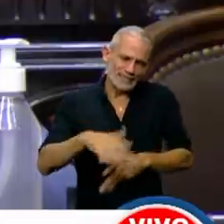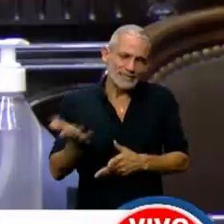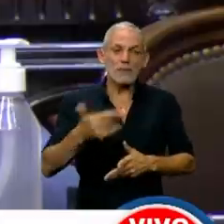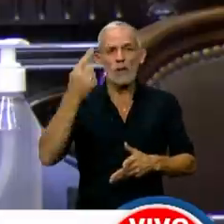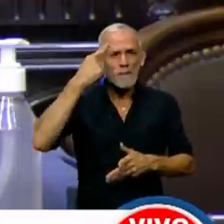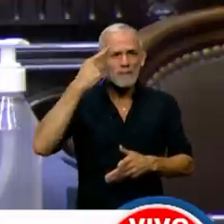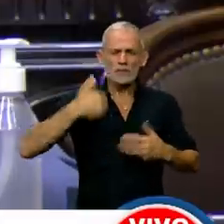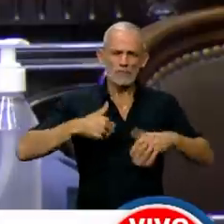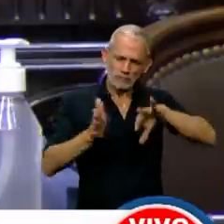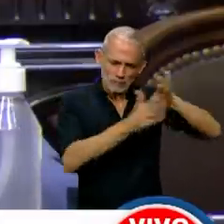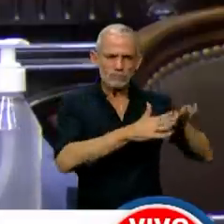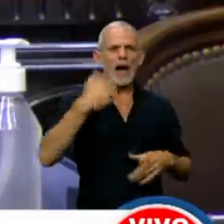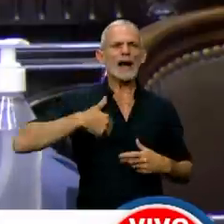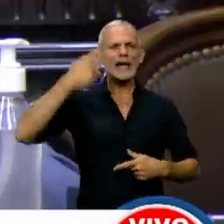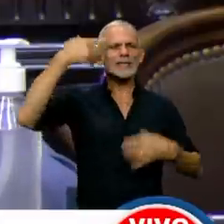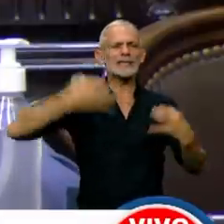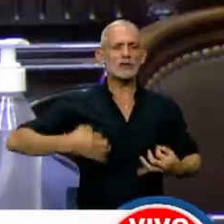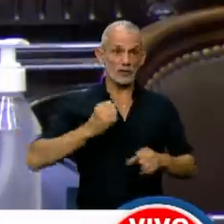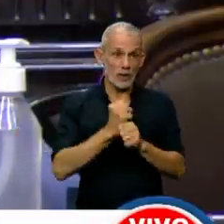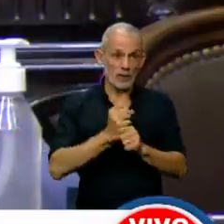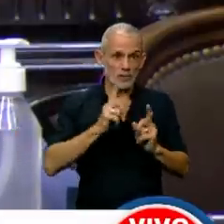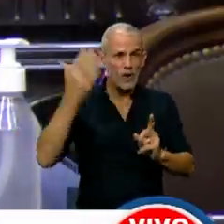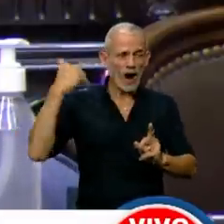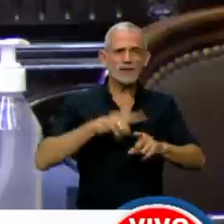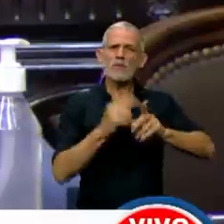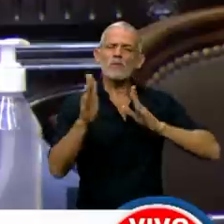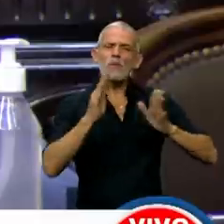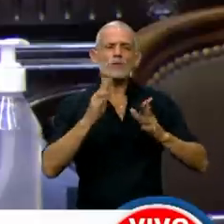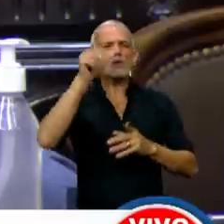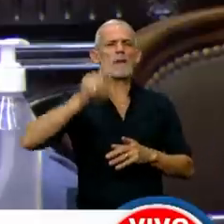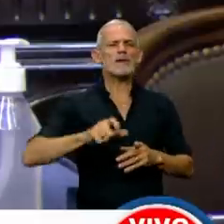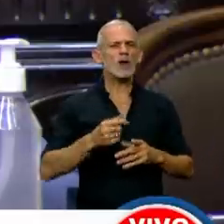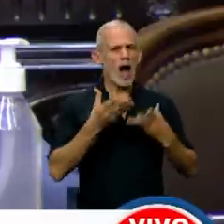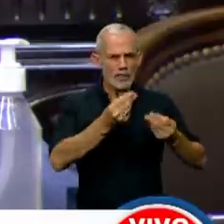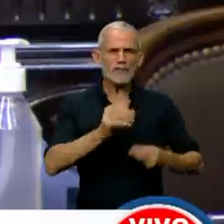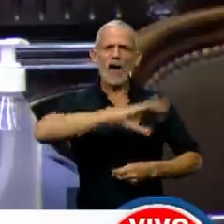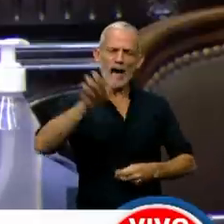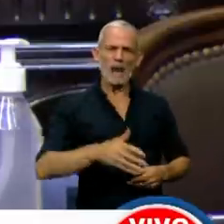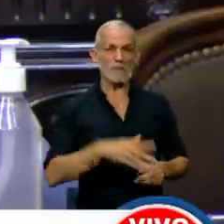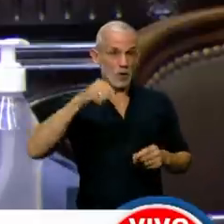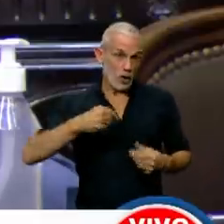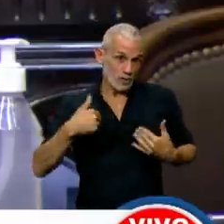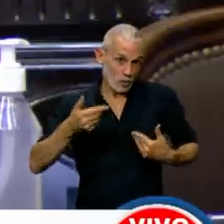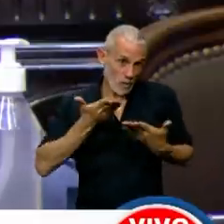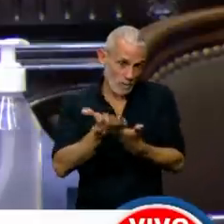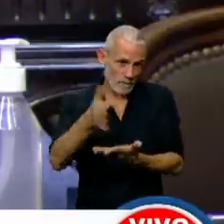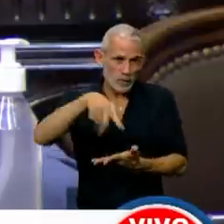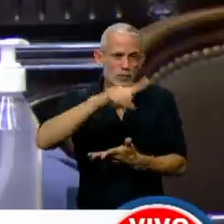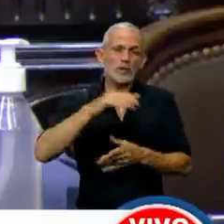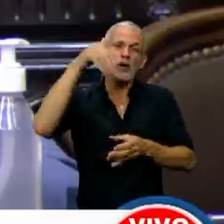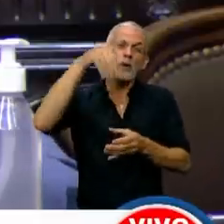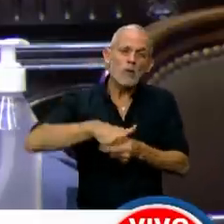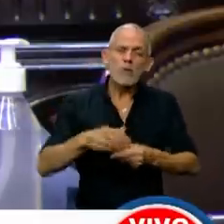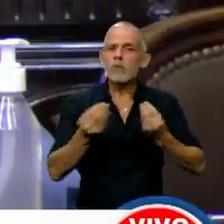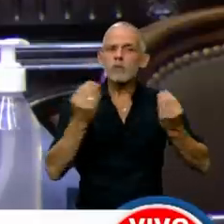pensemos como argentinos y trabajemos como en algún momento alguien defendió el campo hoy día les pido que acompañemos